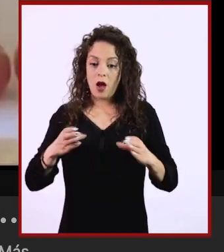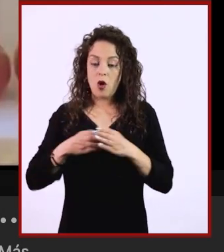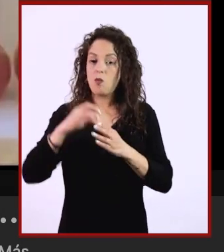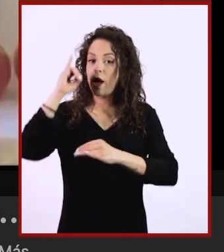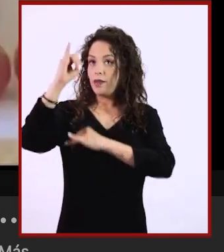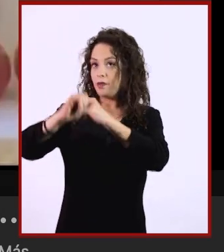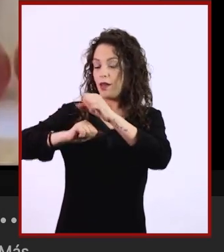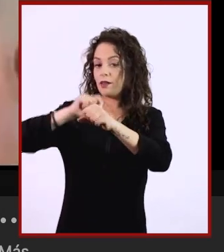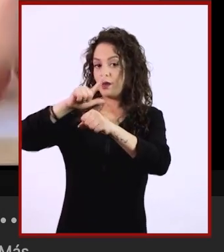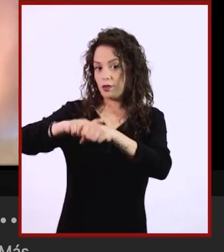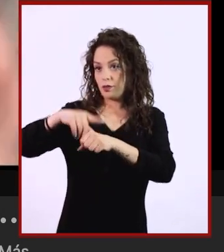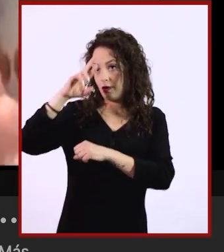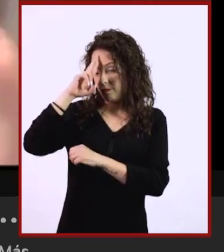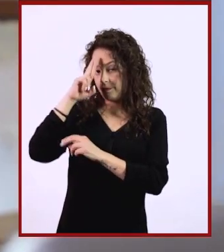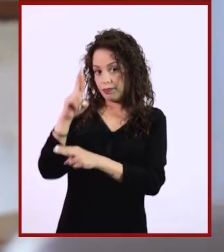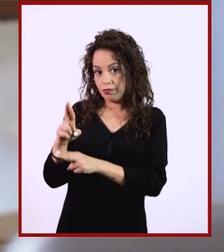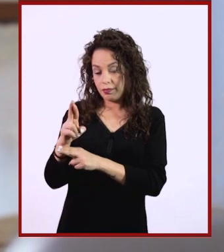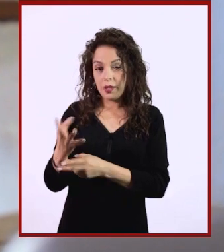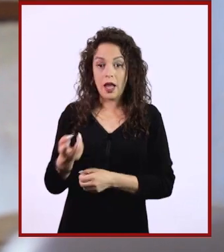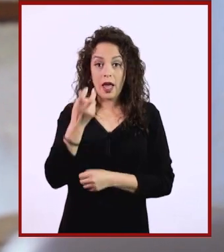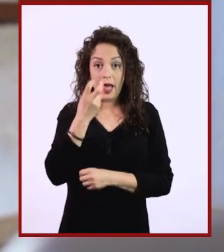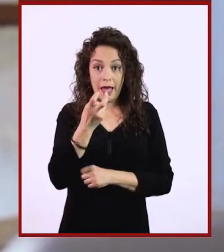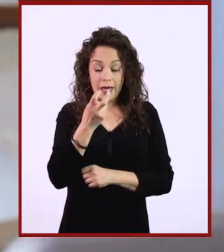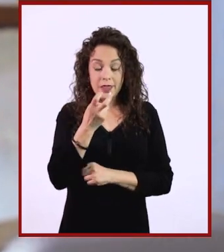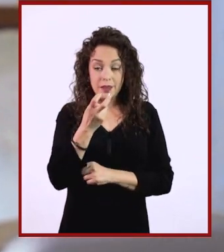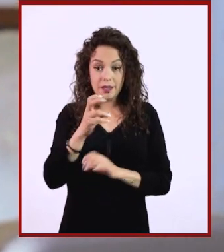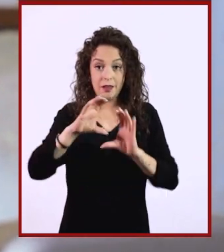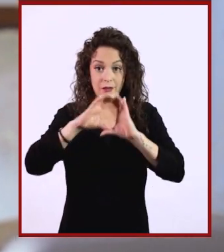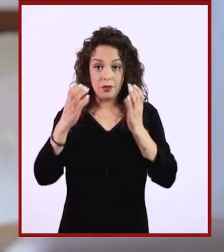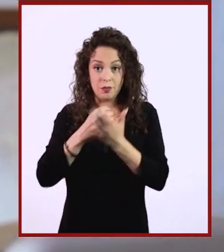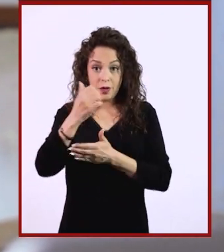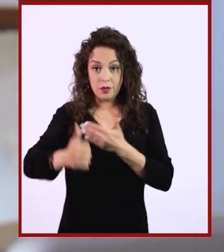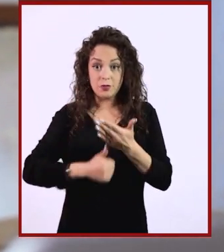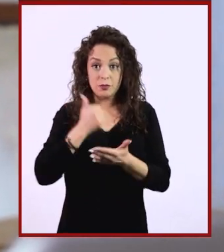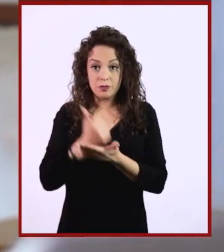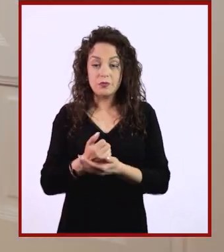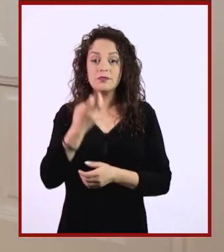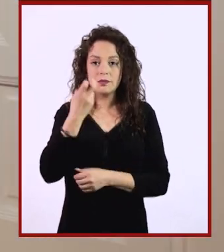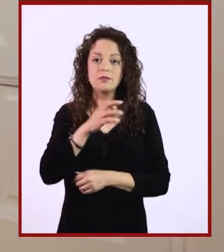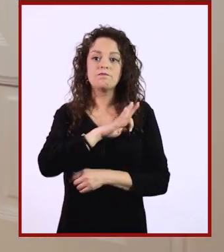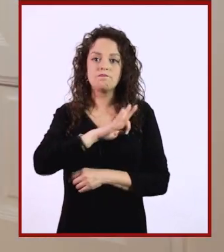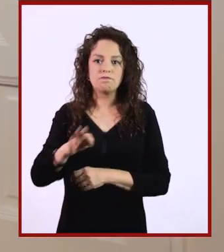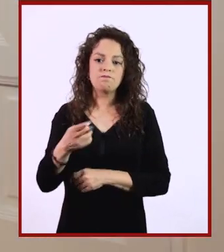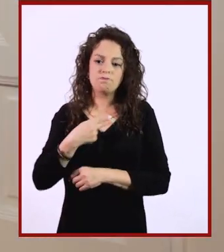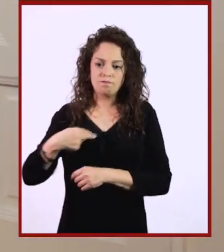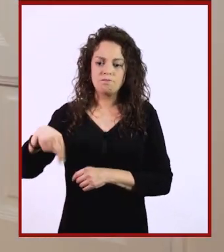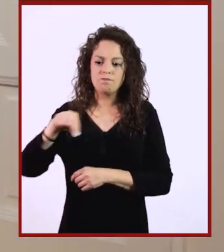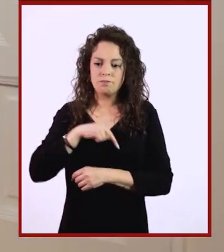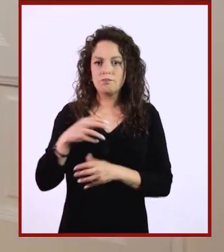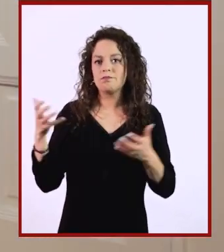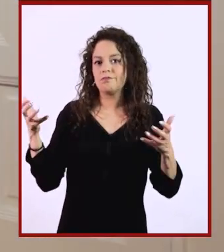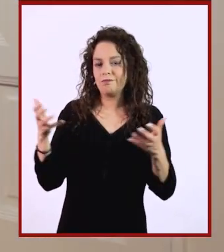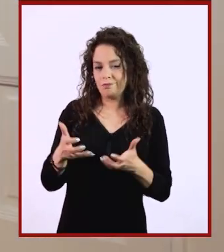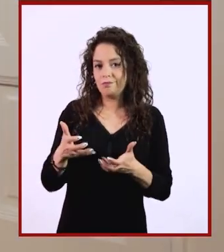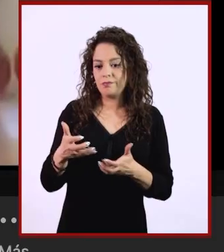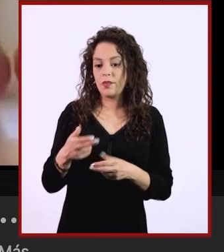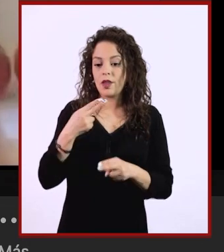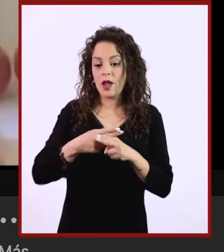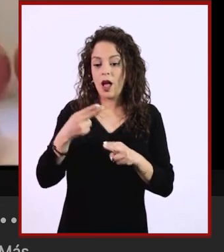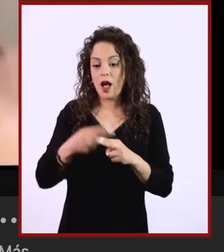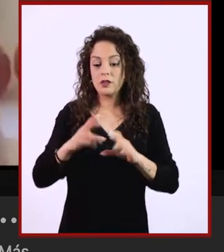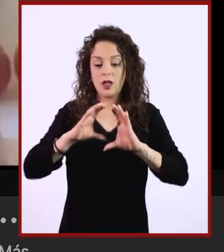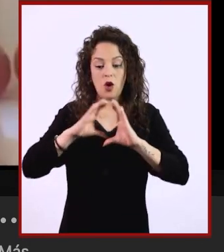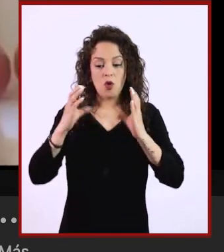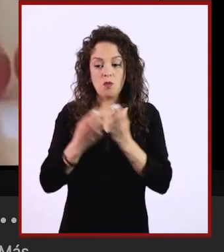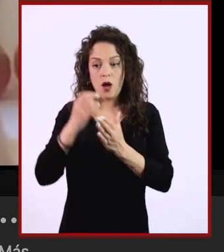Y la ciudadanía global es como ese eslabón que a nosotros nos permite demandar eso, ¿no? Y incluso a la comunidad